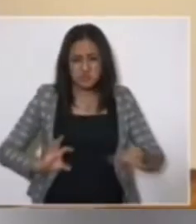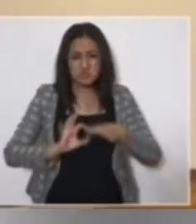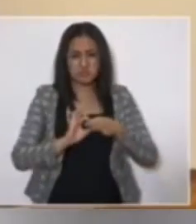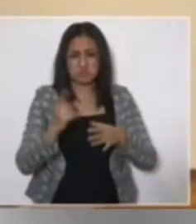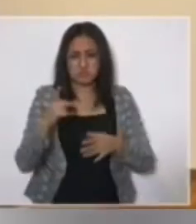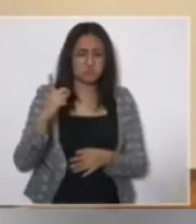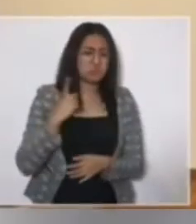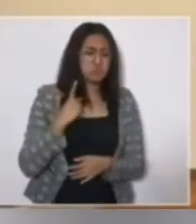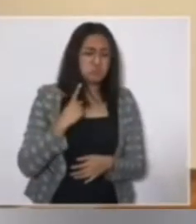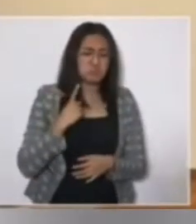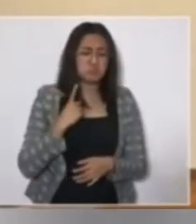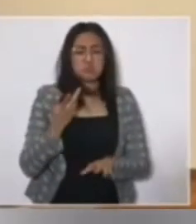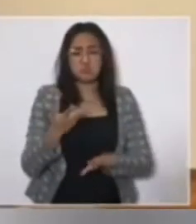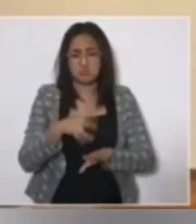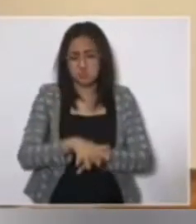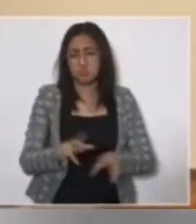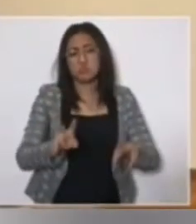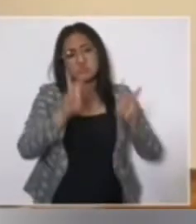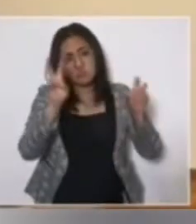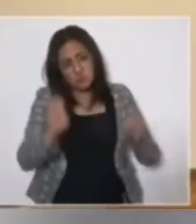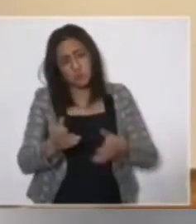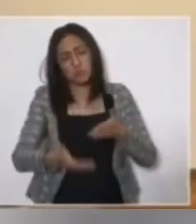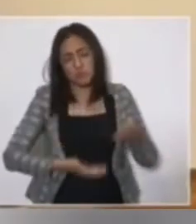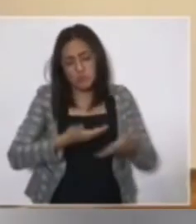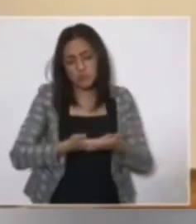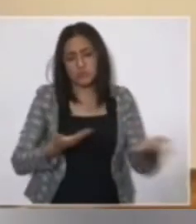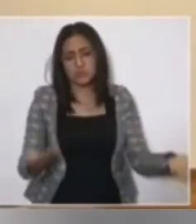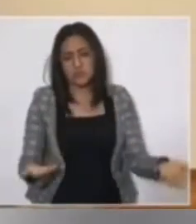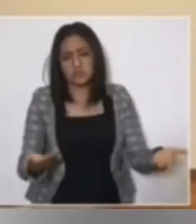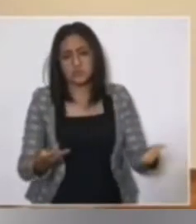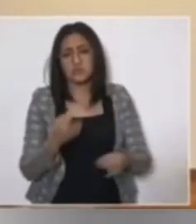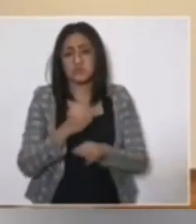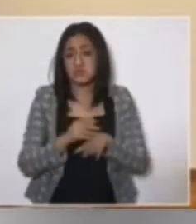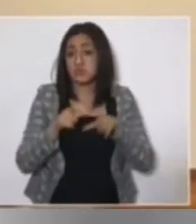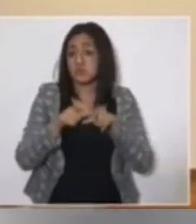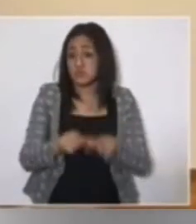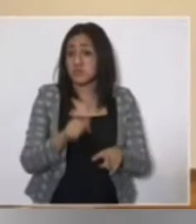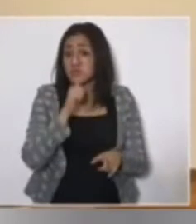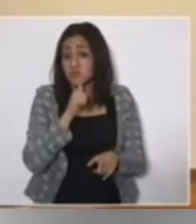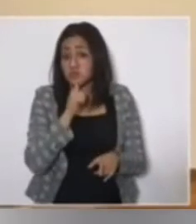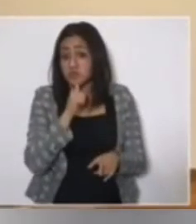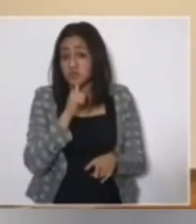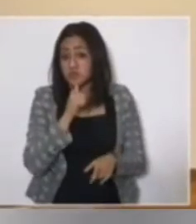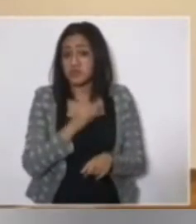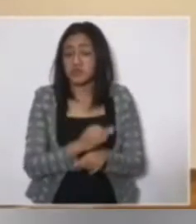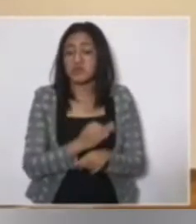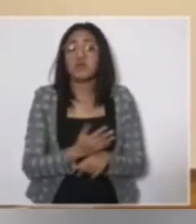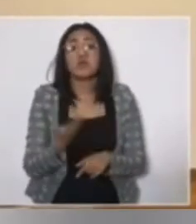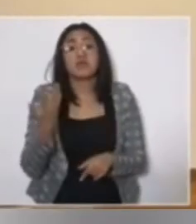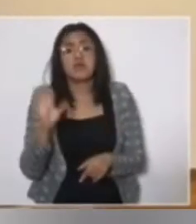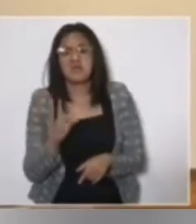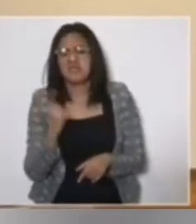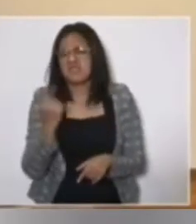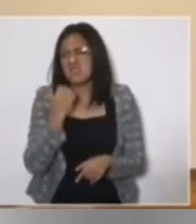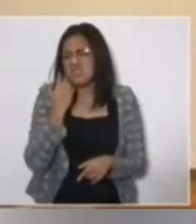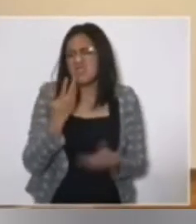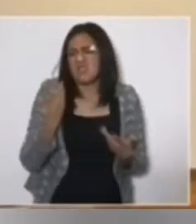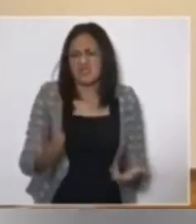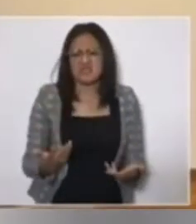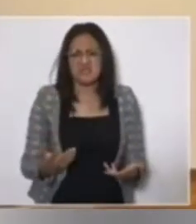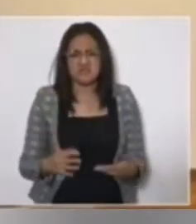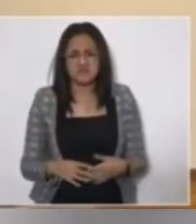diputados a los temas presupuestales todas siguen viniendo a decir o mandando a decir que quiero